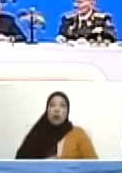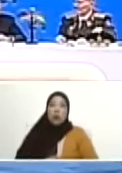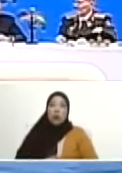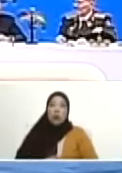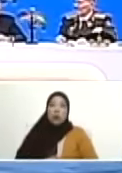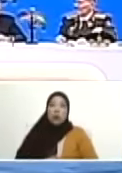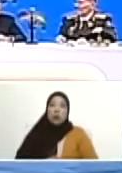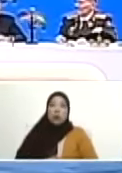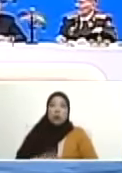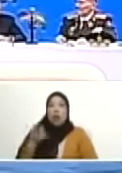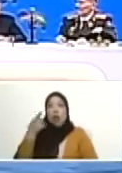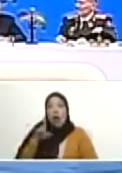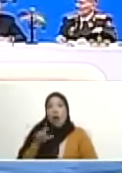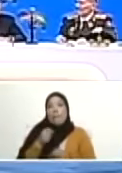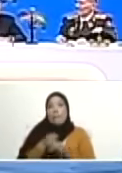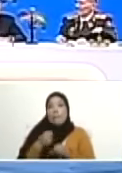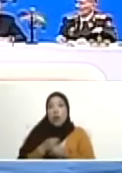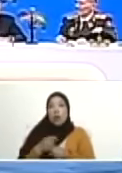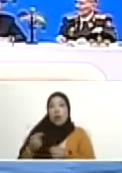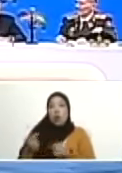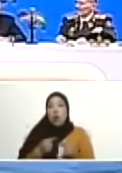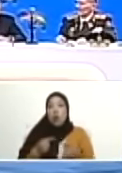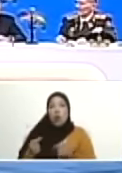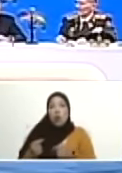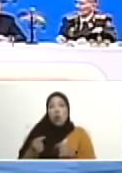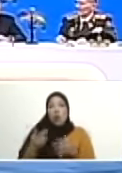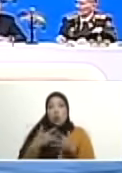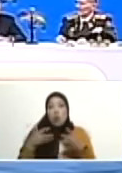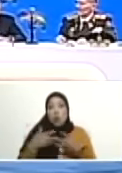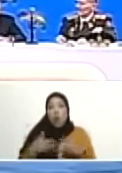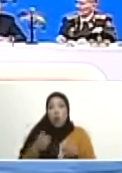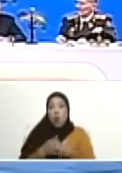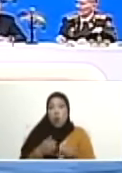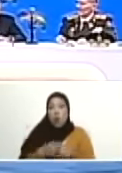a menos que se abstengan conjuntamente de hacerlo,